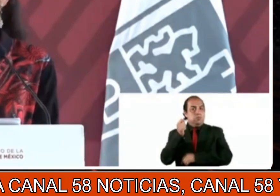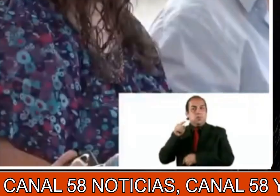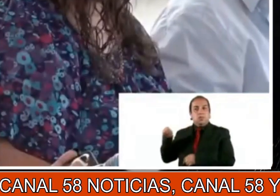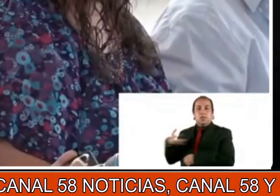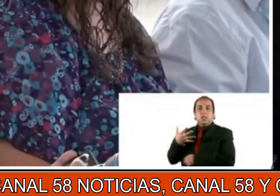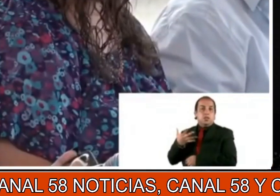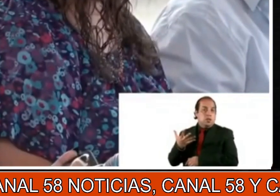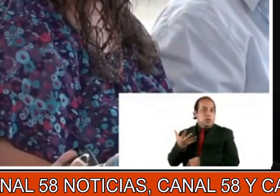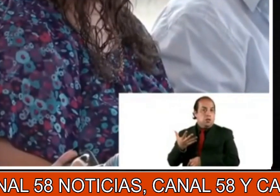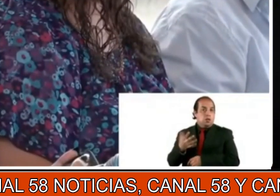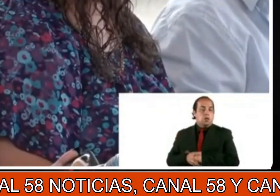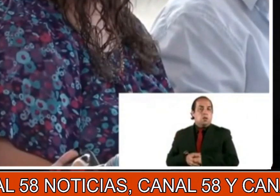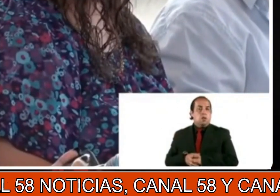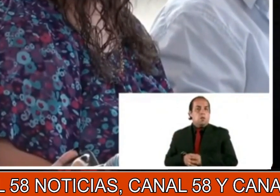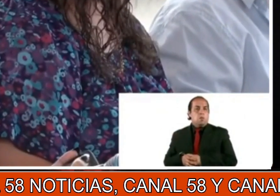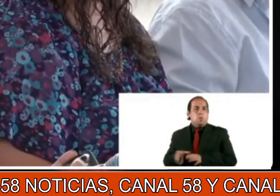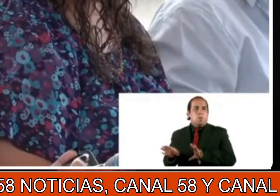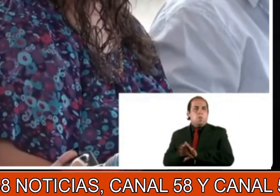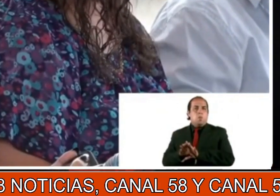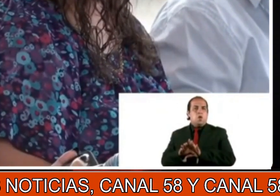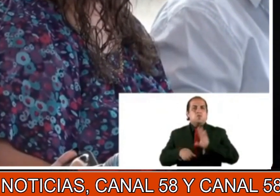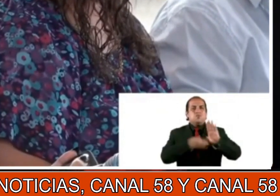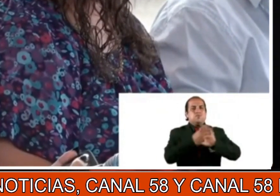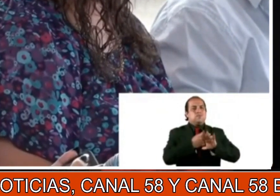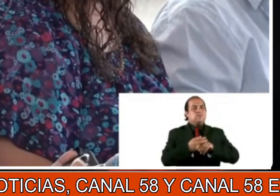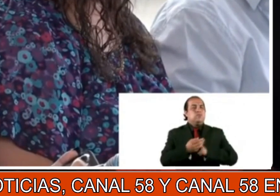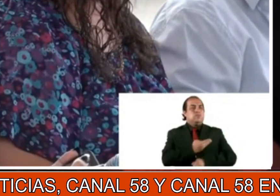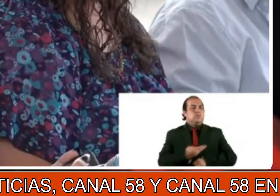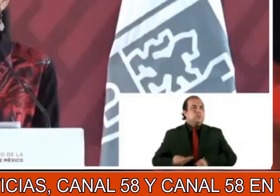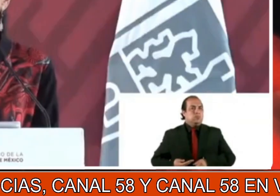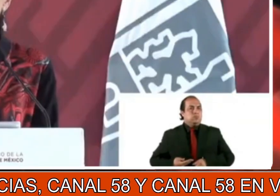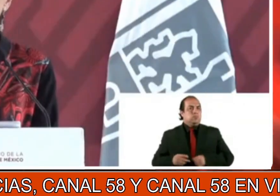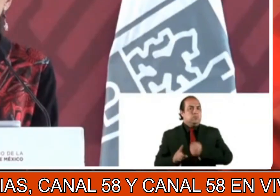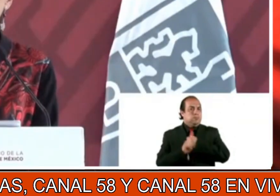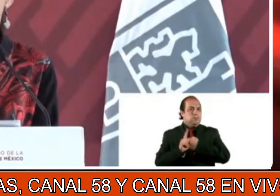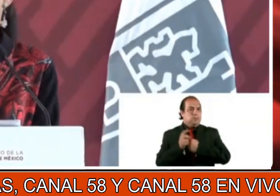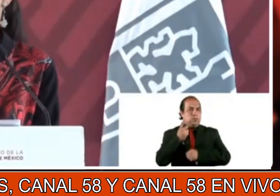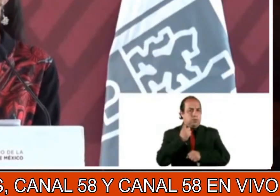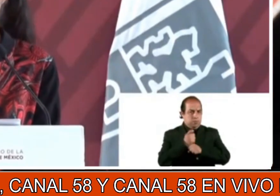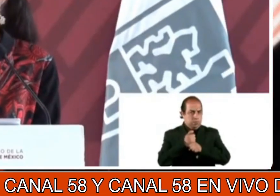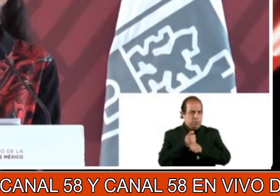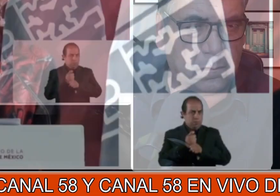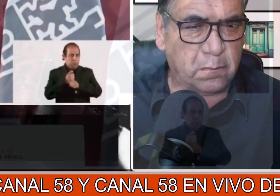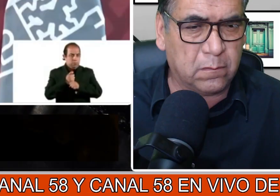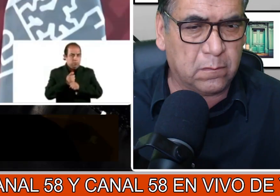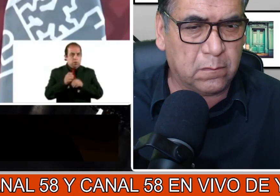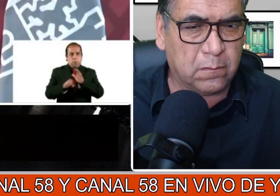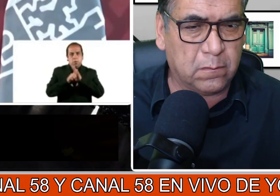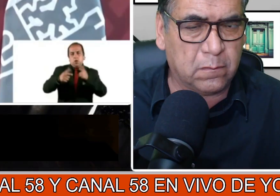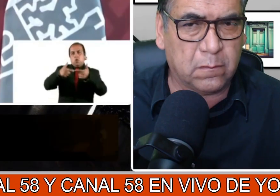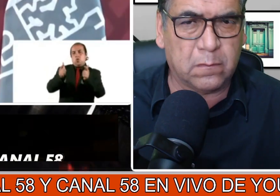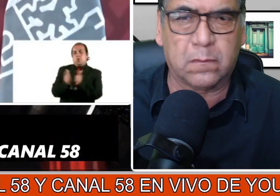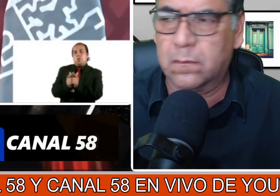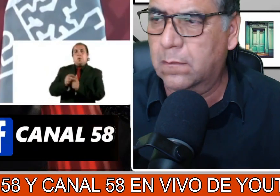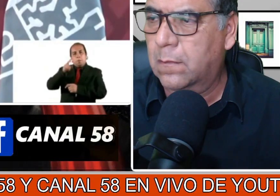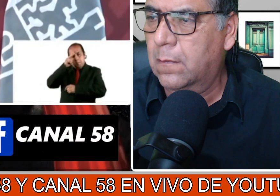tendencia. Ese es el primer elemento. Que por cierto, además, el grupo de Mexicanos por la Corrupción es el